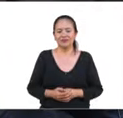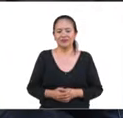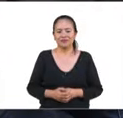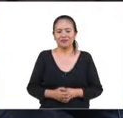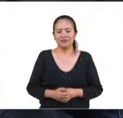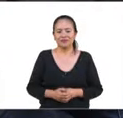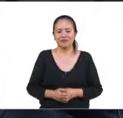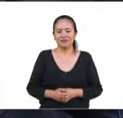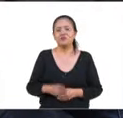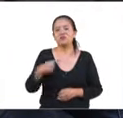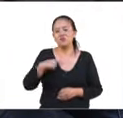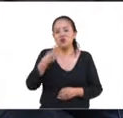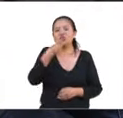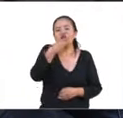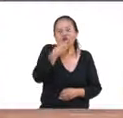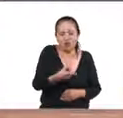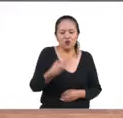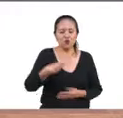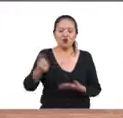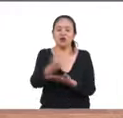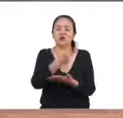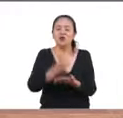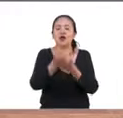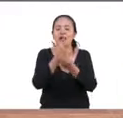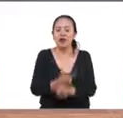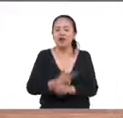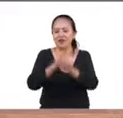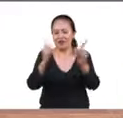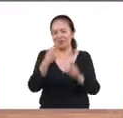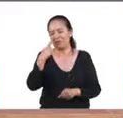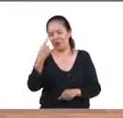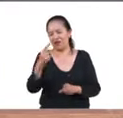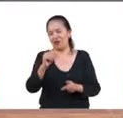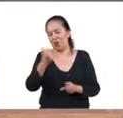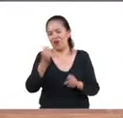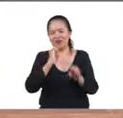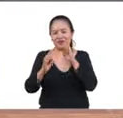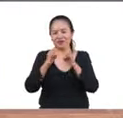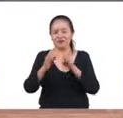pues digo que es una ciudad de libertades. Mira, aquí hay otra.